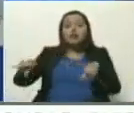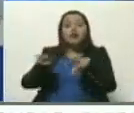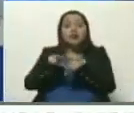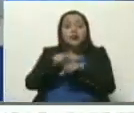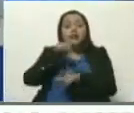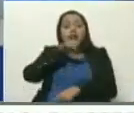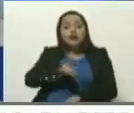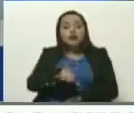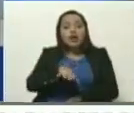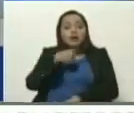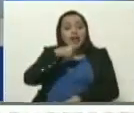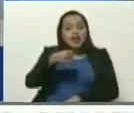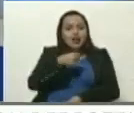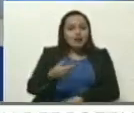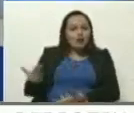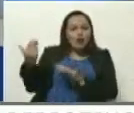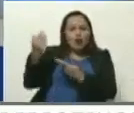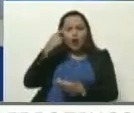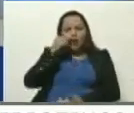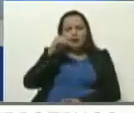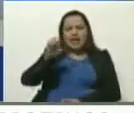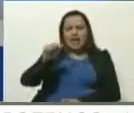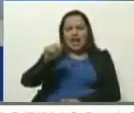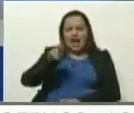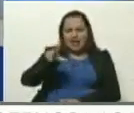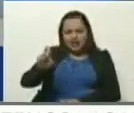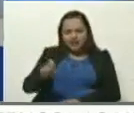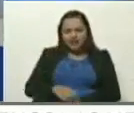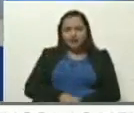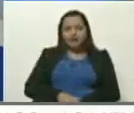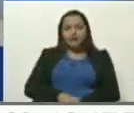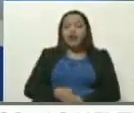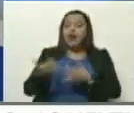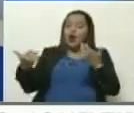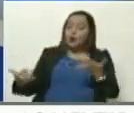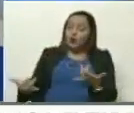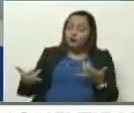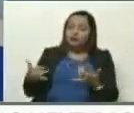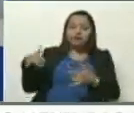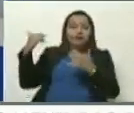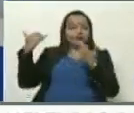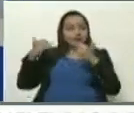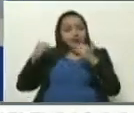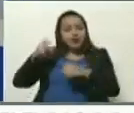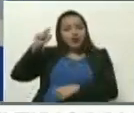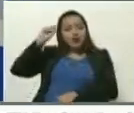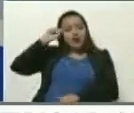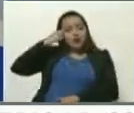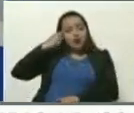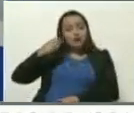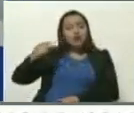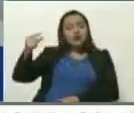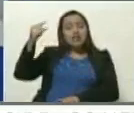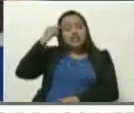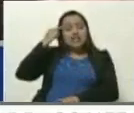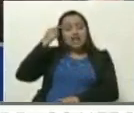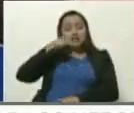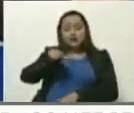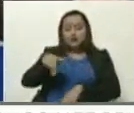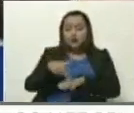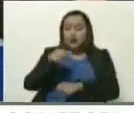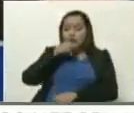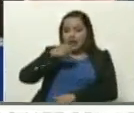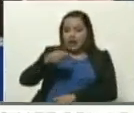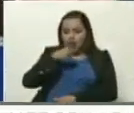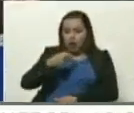periodista. Ahora, Gustavo, celebramos un día del periodismo, del periodista más en Venezuela, con tiempos muy cambiados.